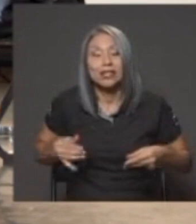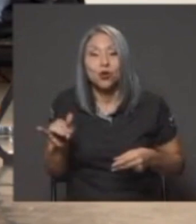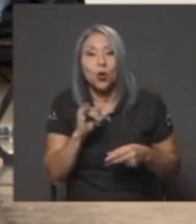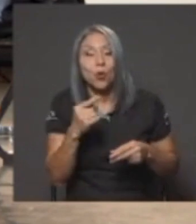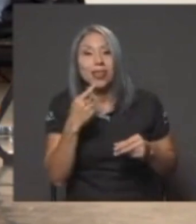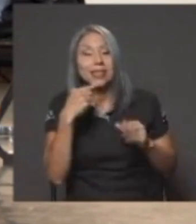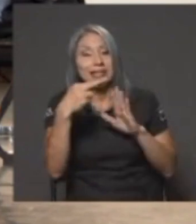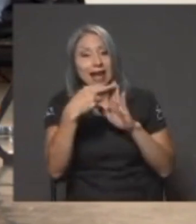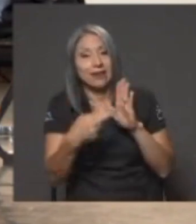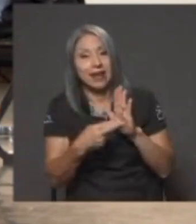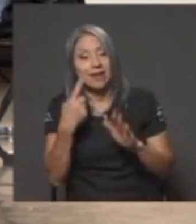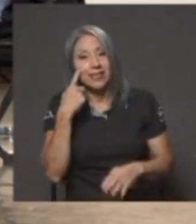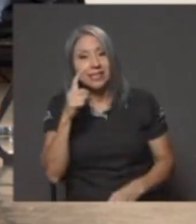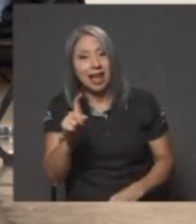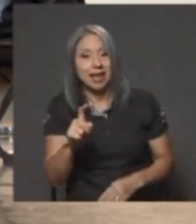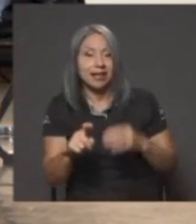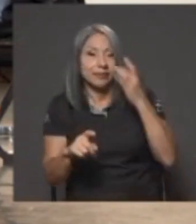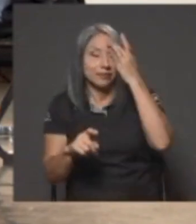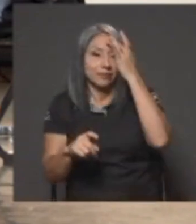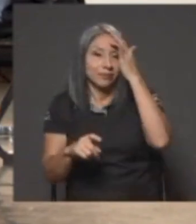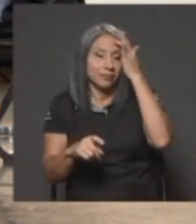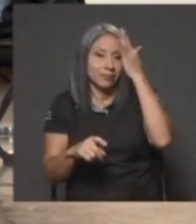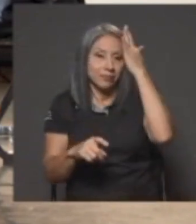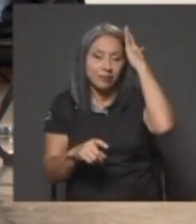la regla fiscal,